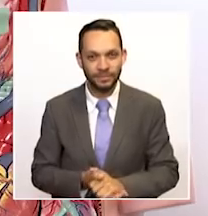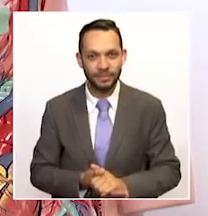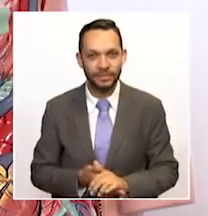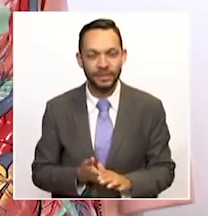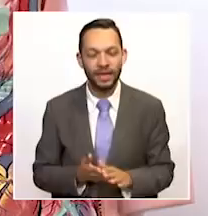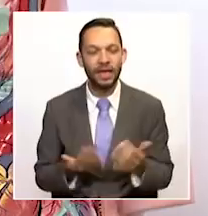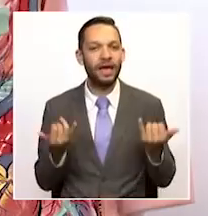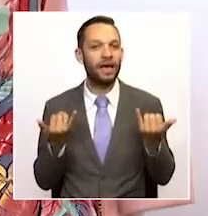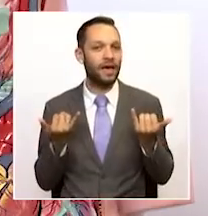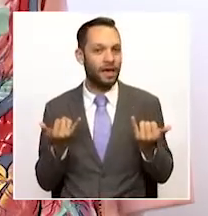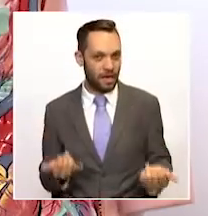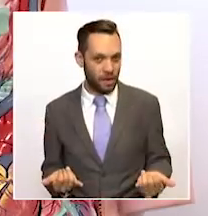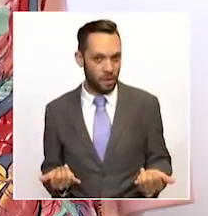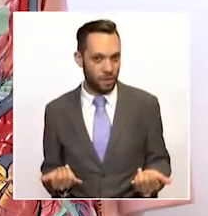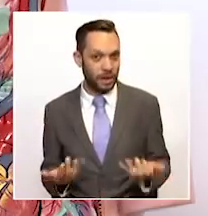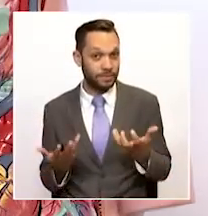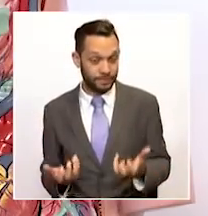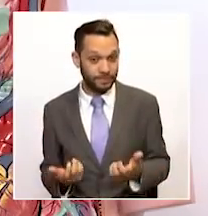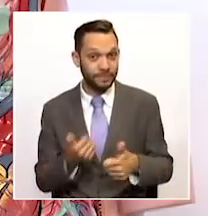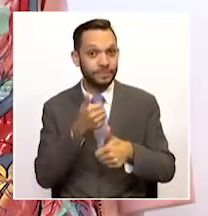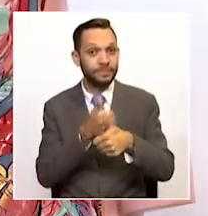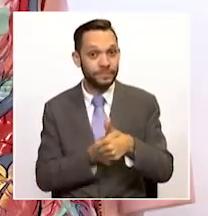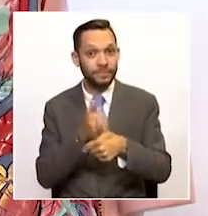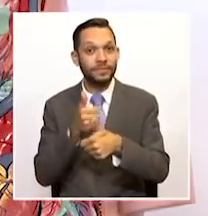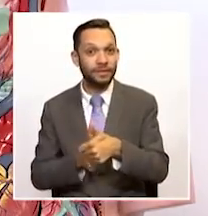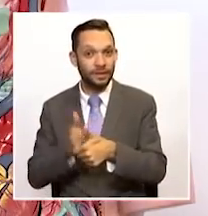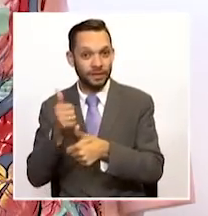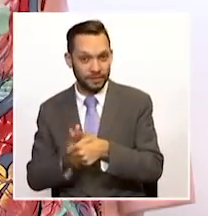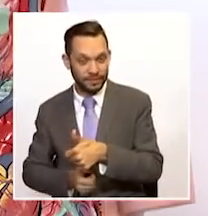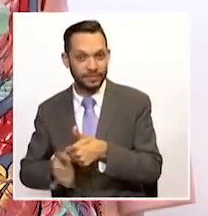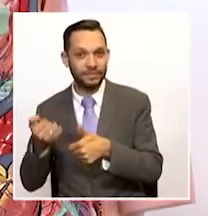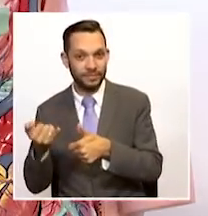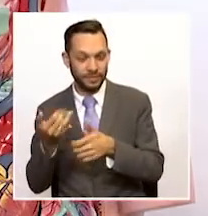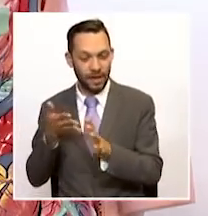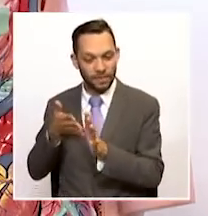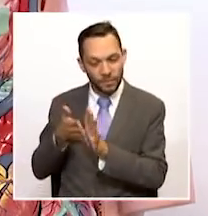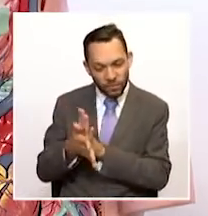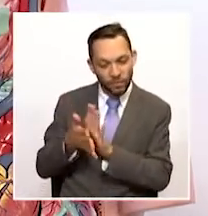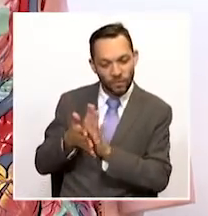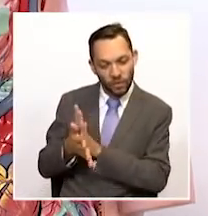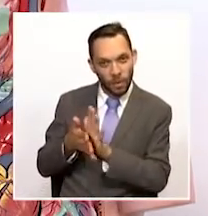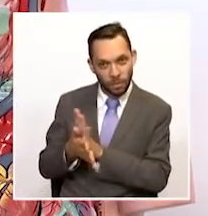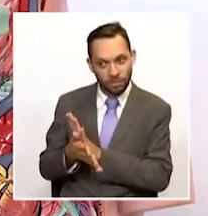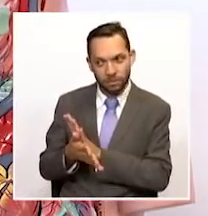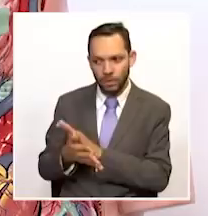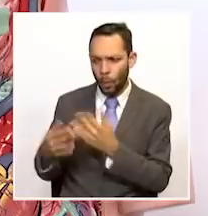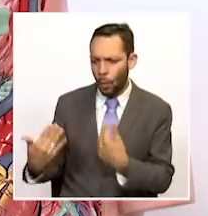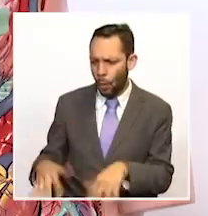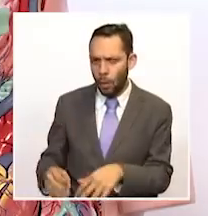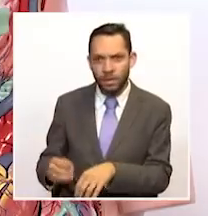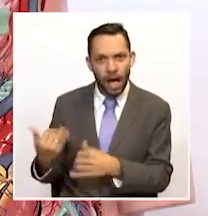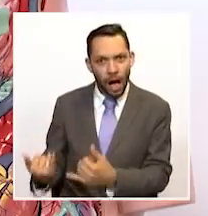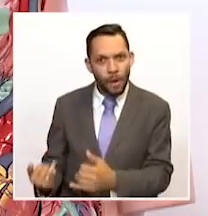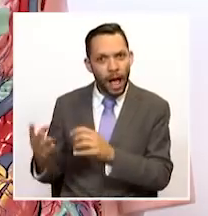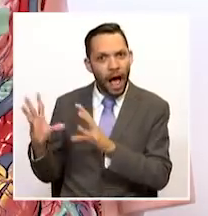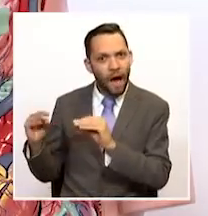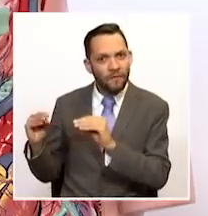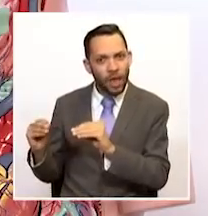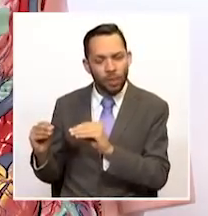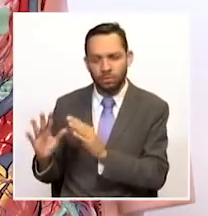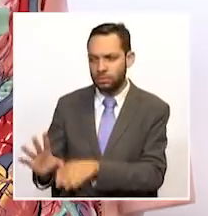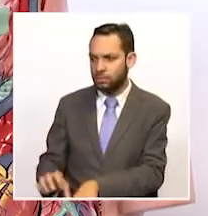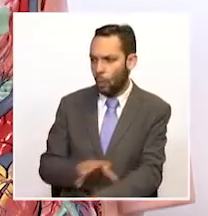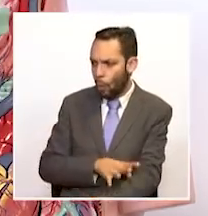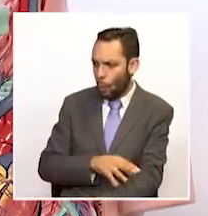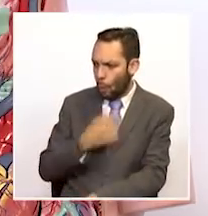ahora yo quiero compartir con nuestros pacientes lo que ellos que usted en radios jazz yo era asombrado porque las veía las escuchaba hablar y